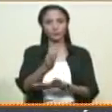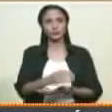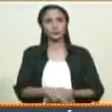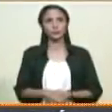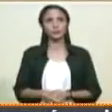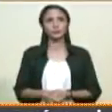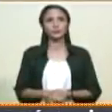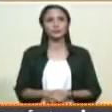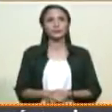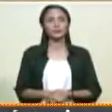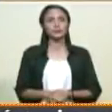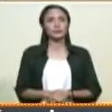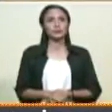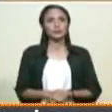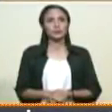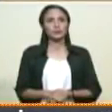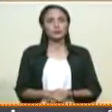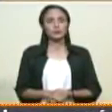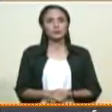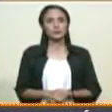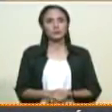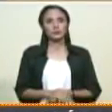Esto es una institución